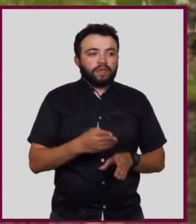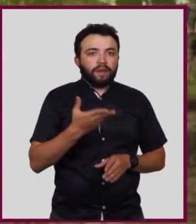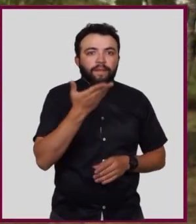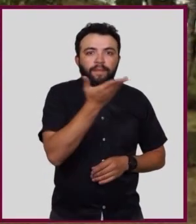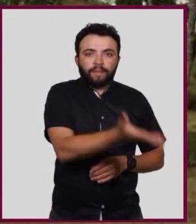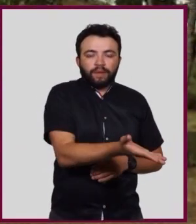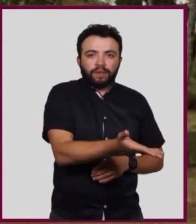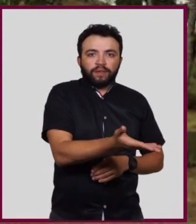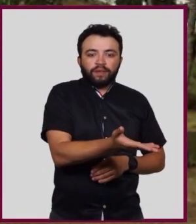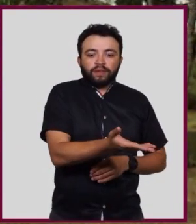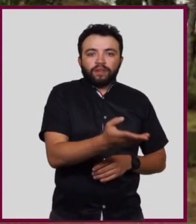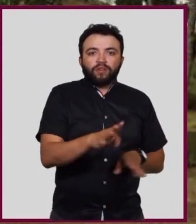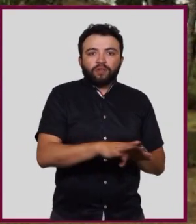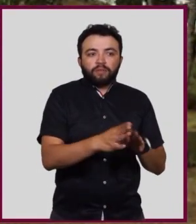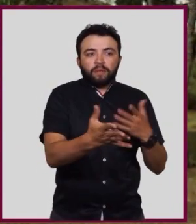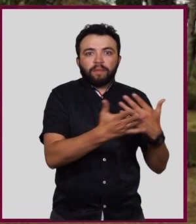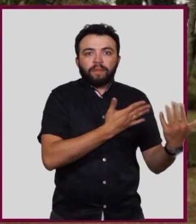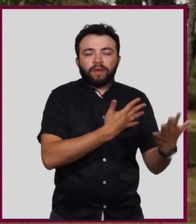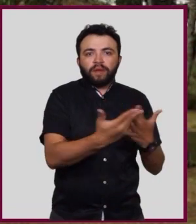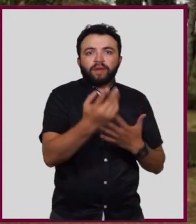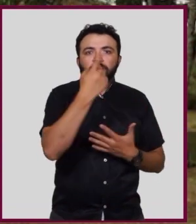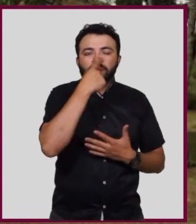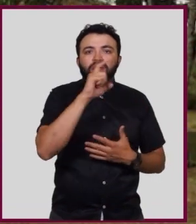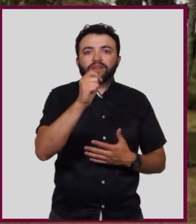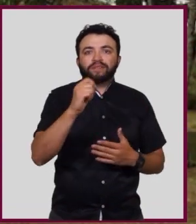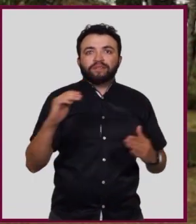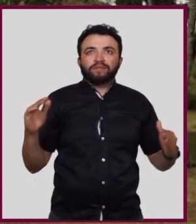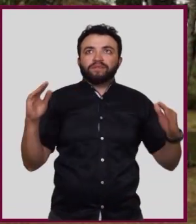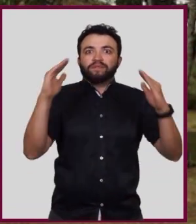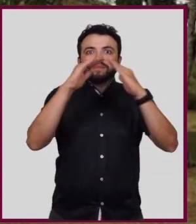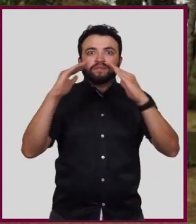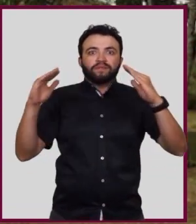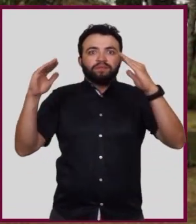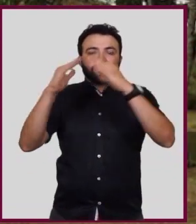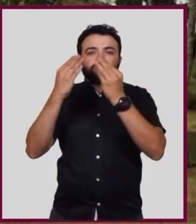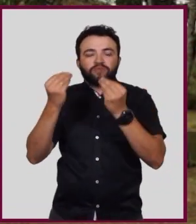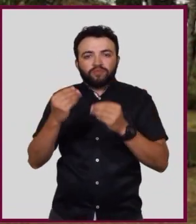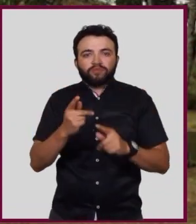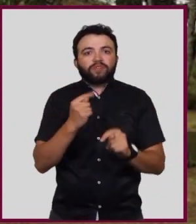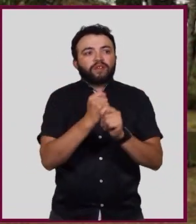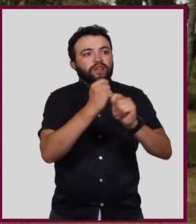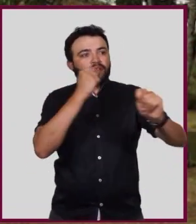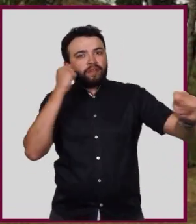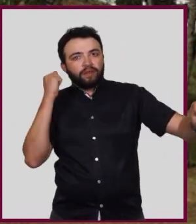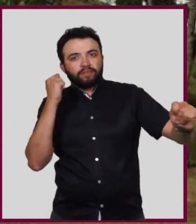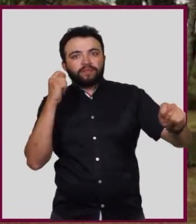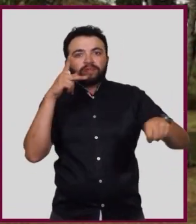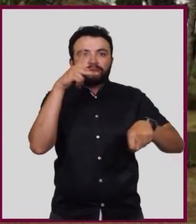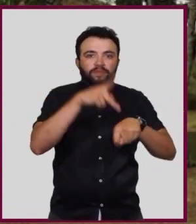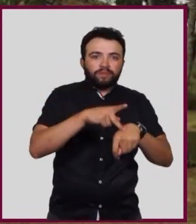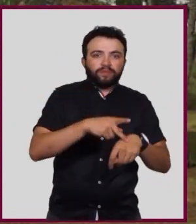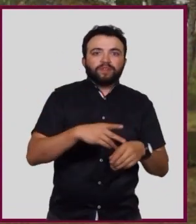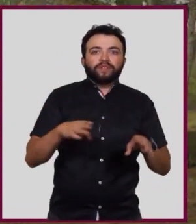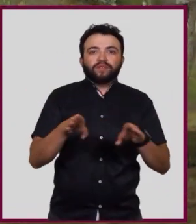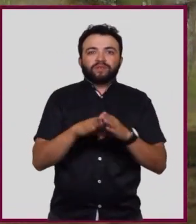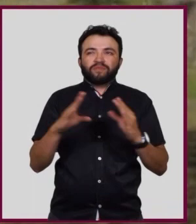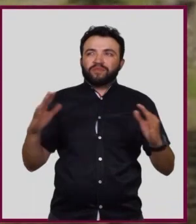su mano de obra para tantas cosas, ¿no? Transporte de piedras, construcción de la